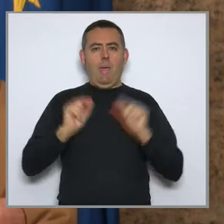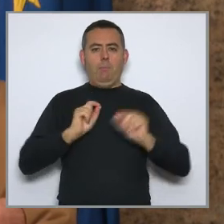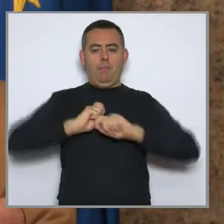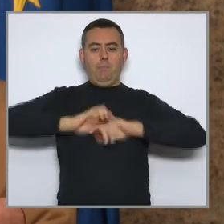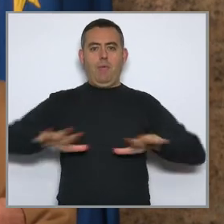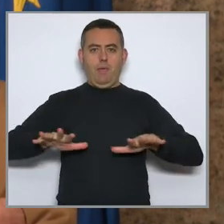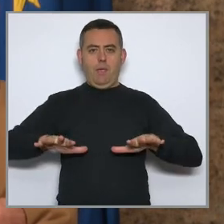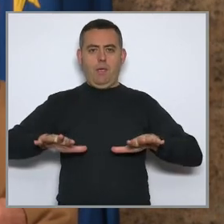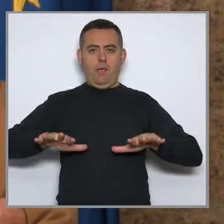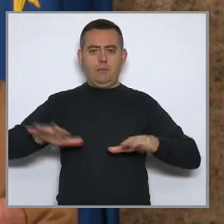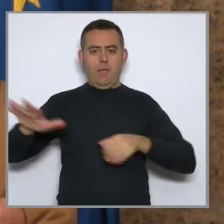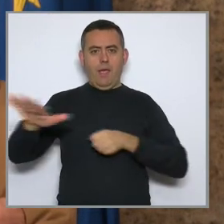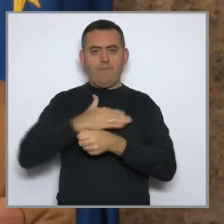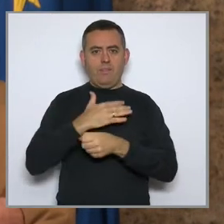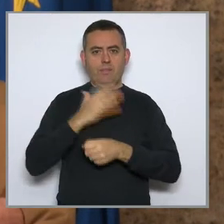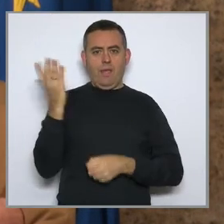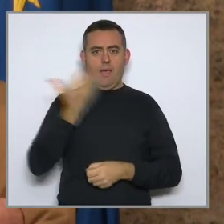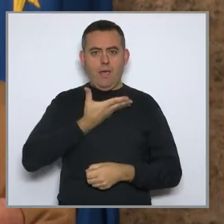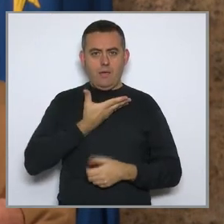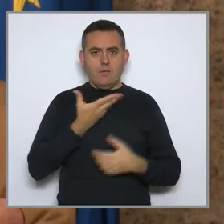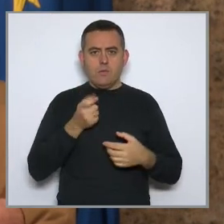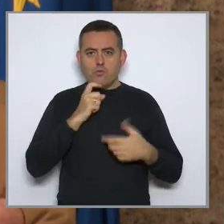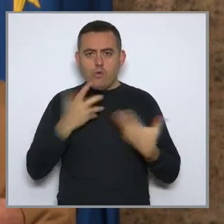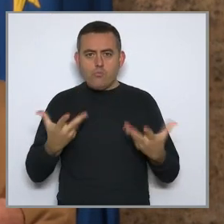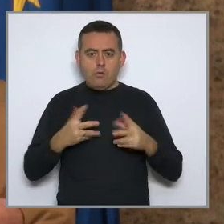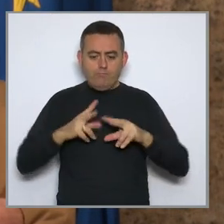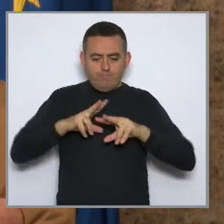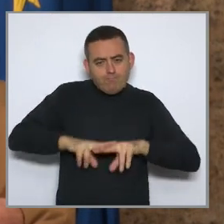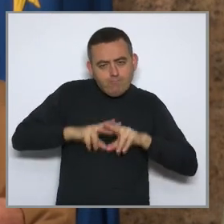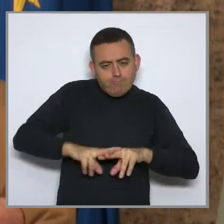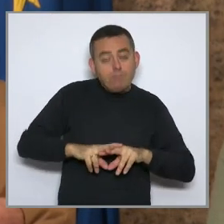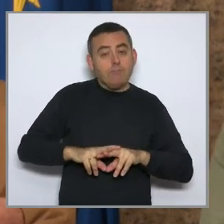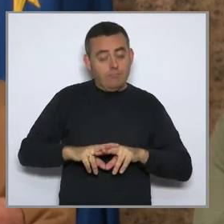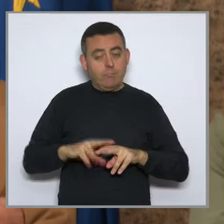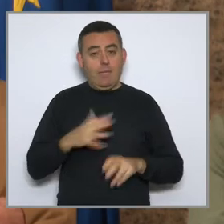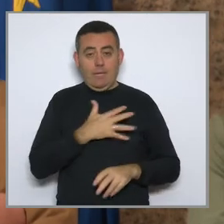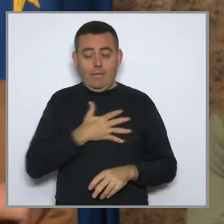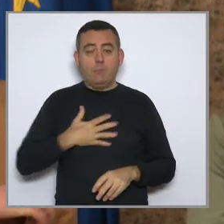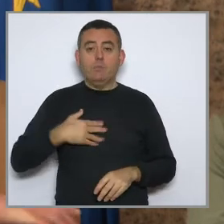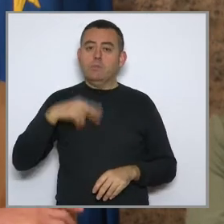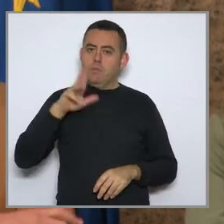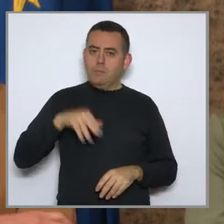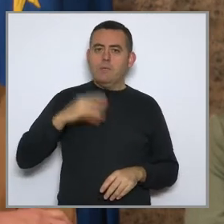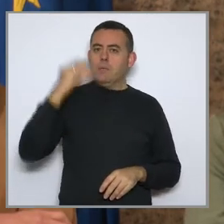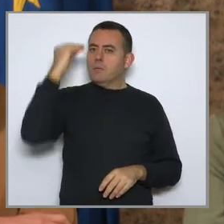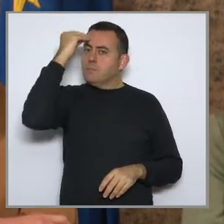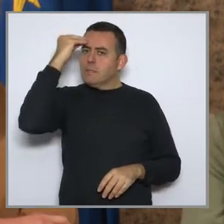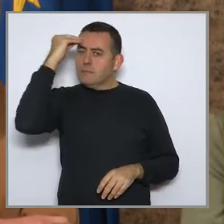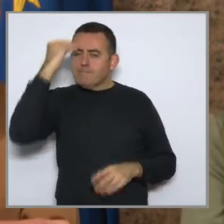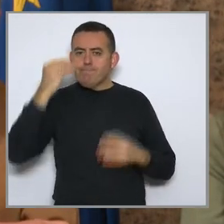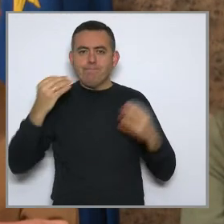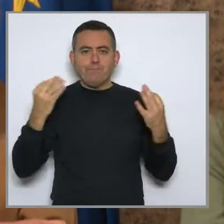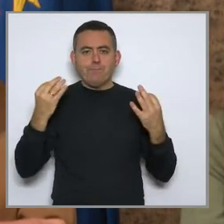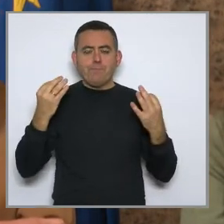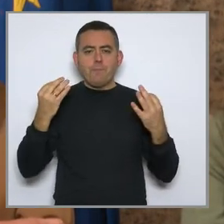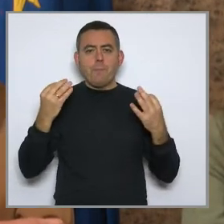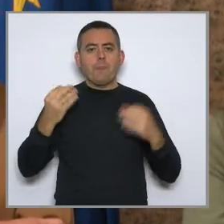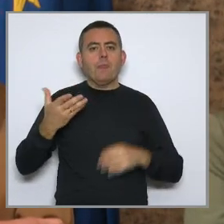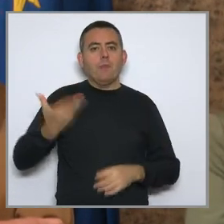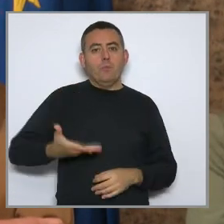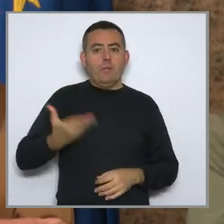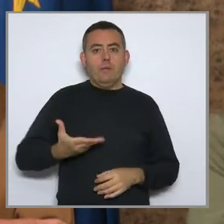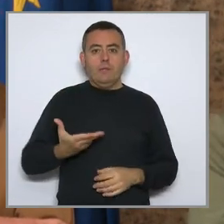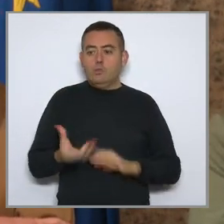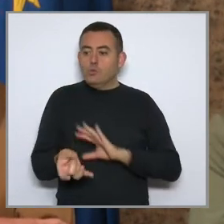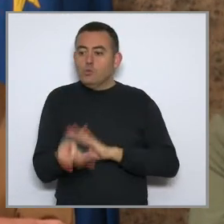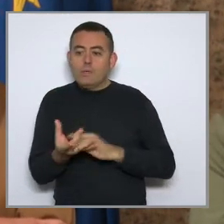afectándonos y, desde luego, la posición tiene que ser siempre atender a lo que pasa y